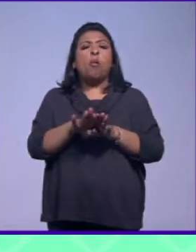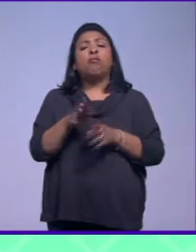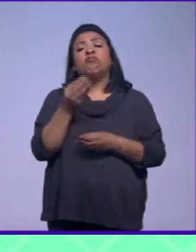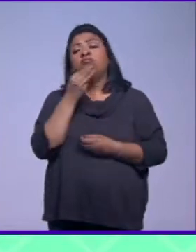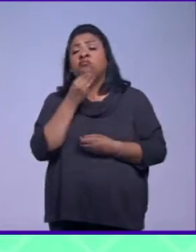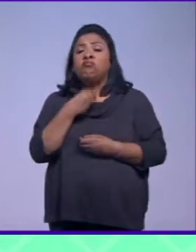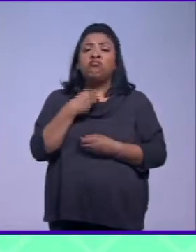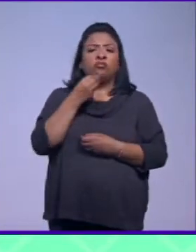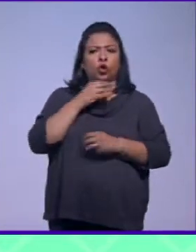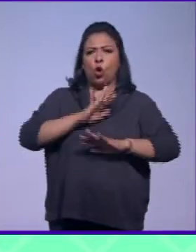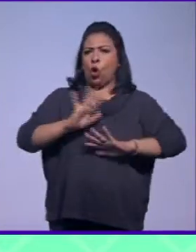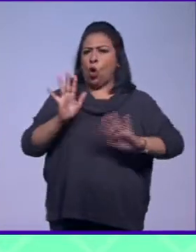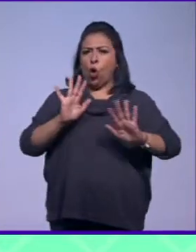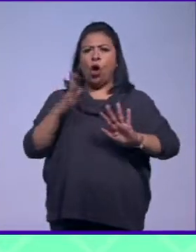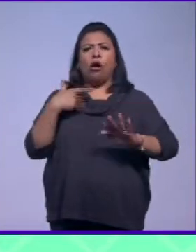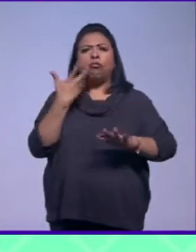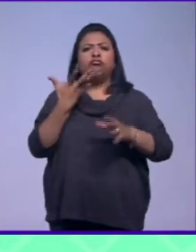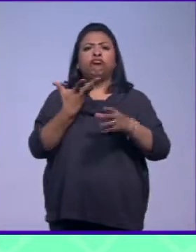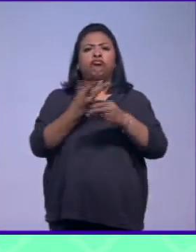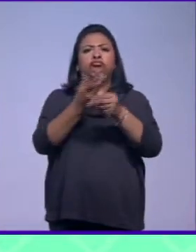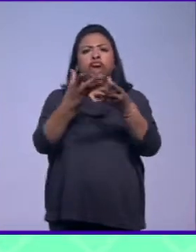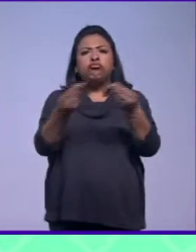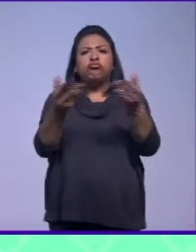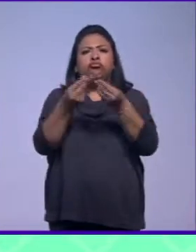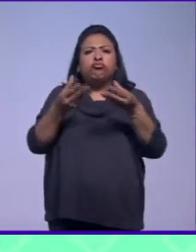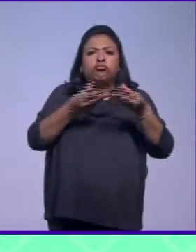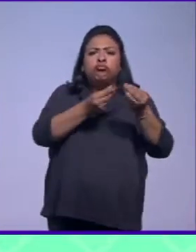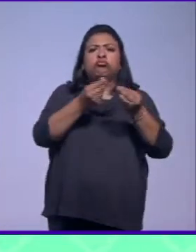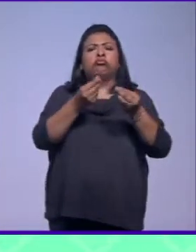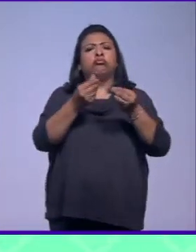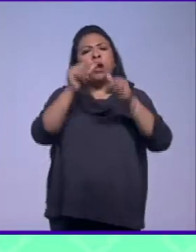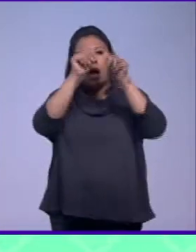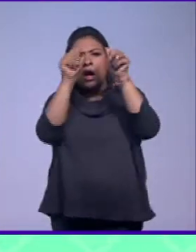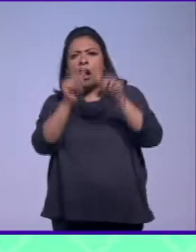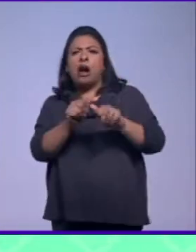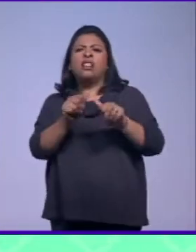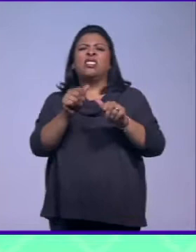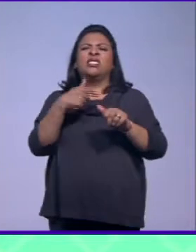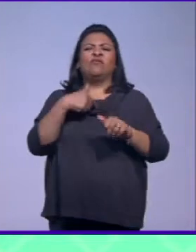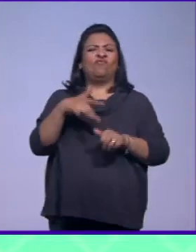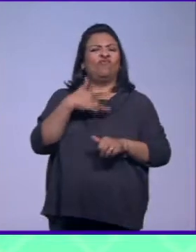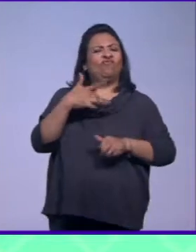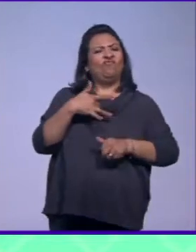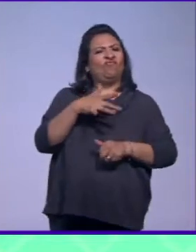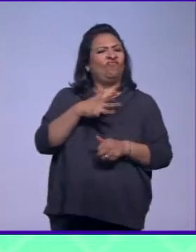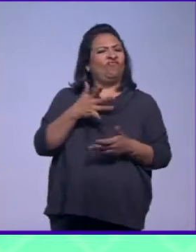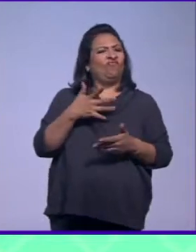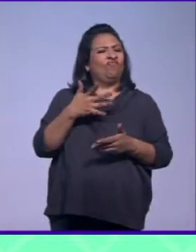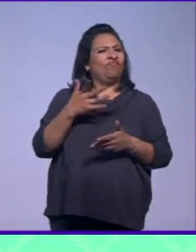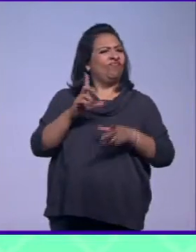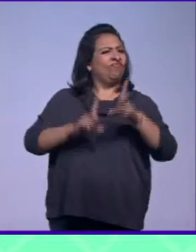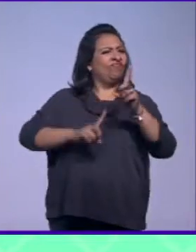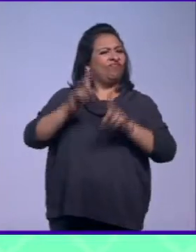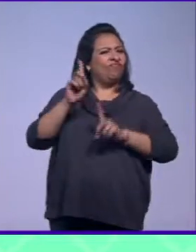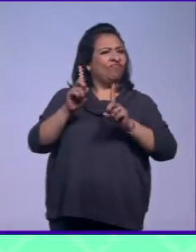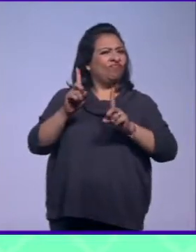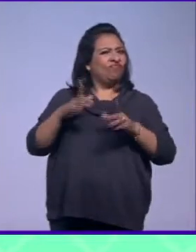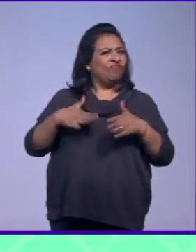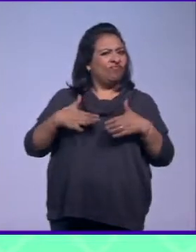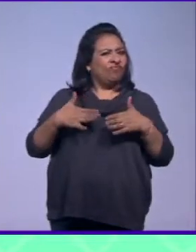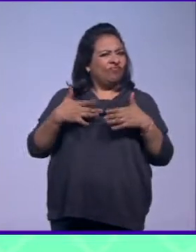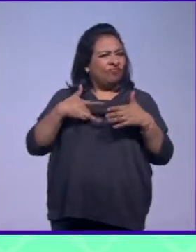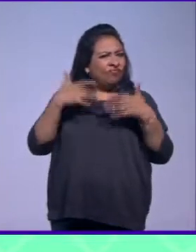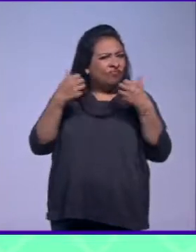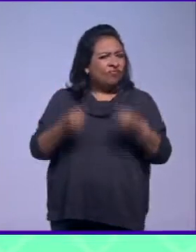las muchas soluciones tanto artísticas como vitales que ya no los convencían y por creer firmemente en el